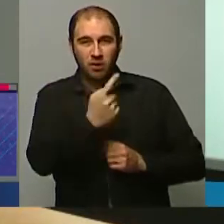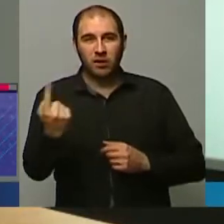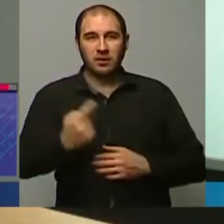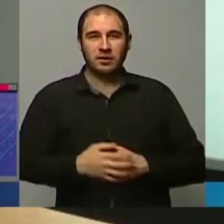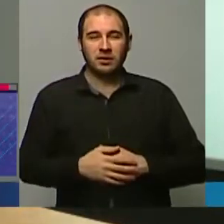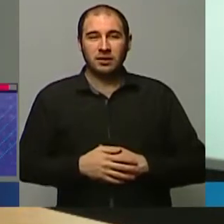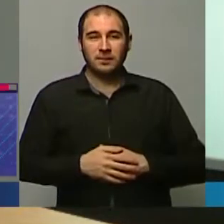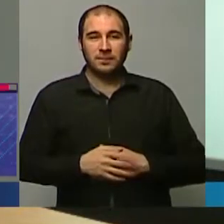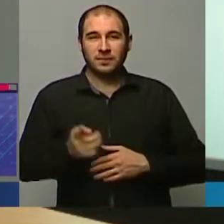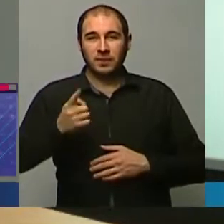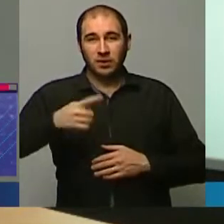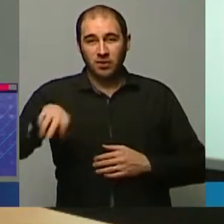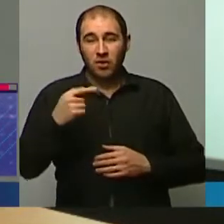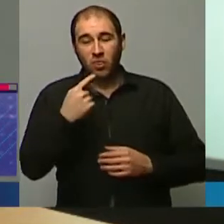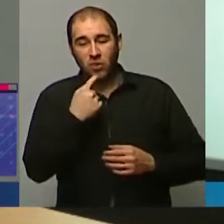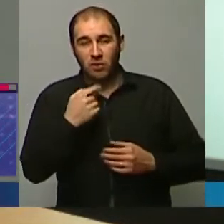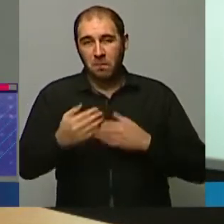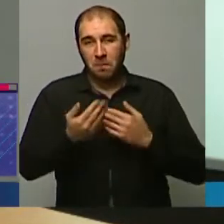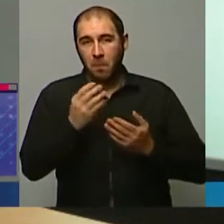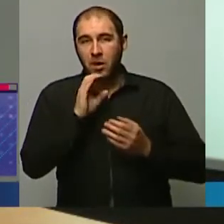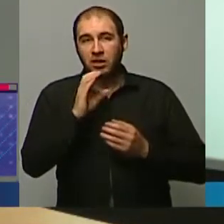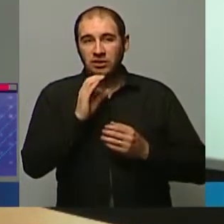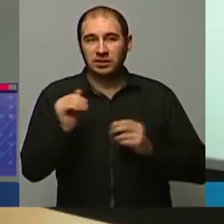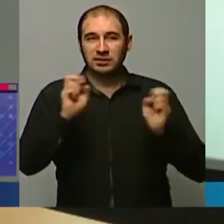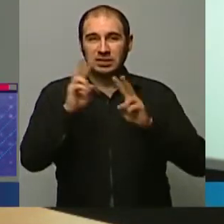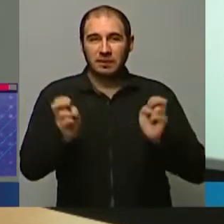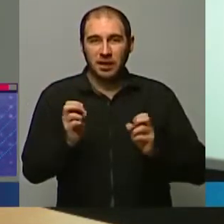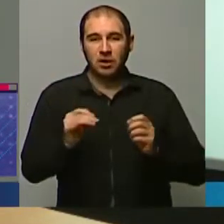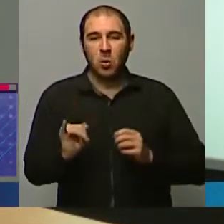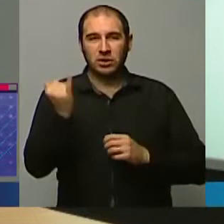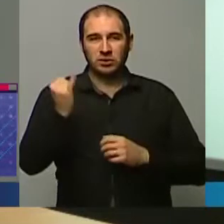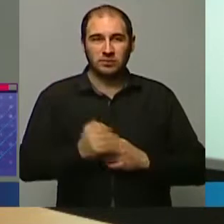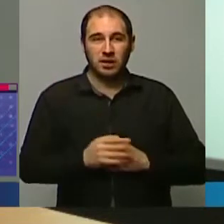261-565-9911 para que pueda sacarle alguna duda que tengan en relación con la